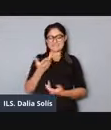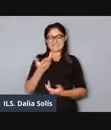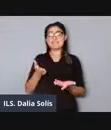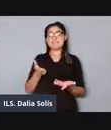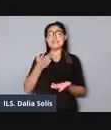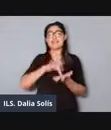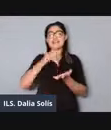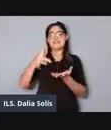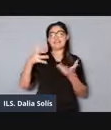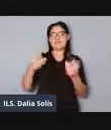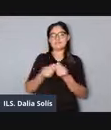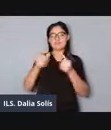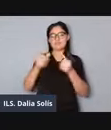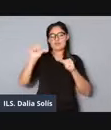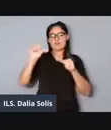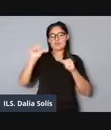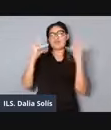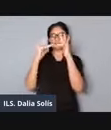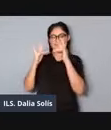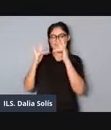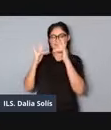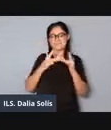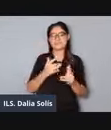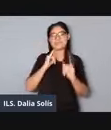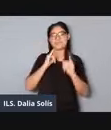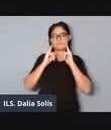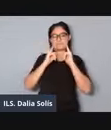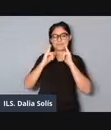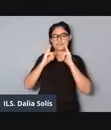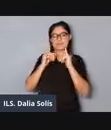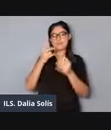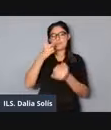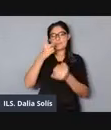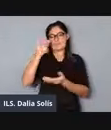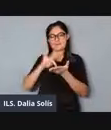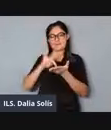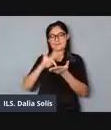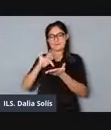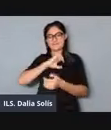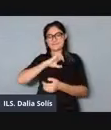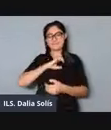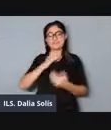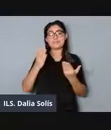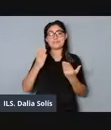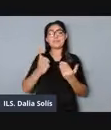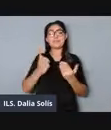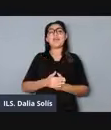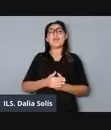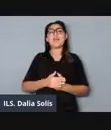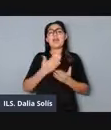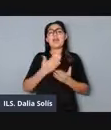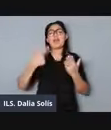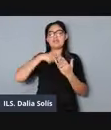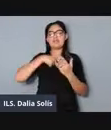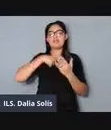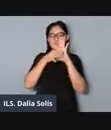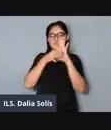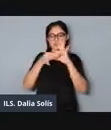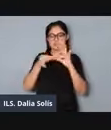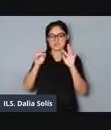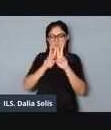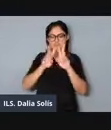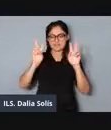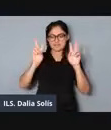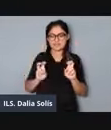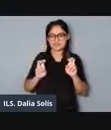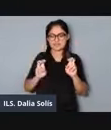entonces estamos en el tema de que a veces se miente, ¿no? Se miente pues como para